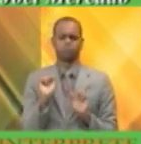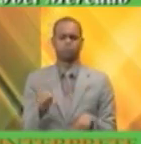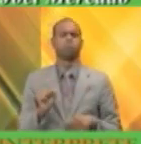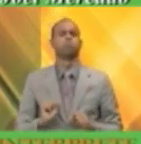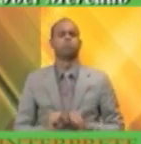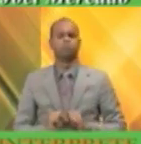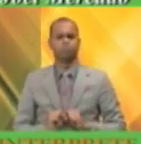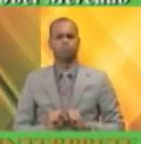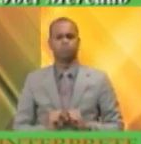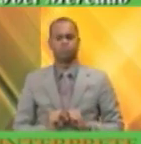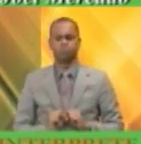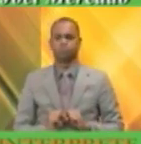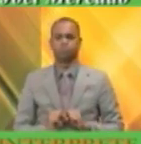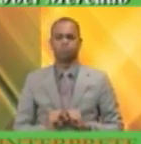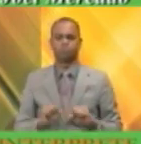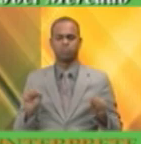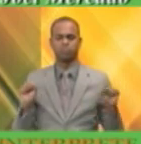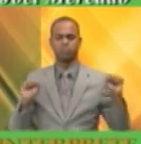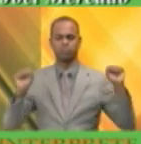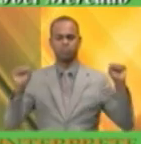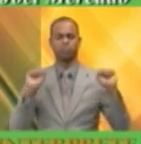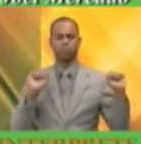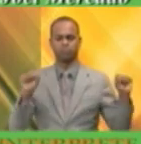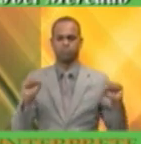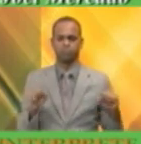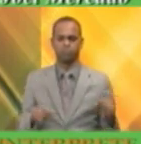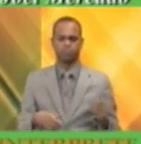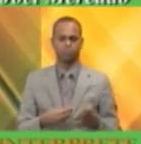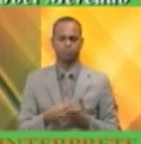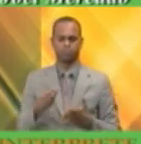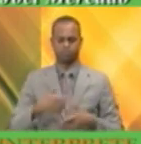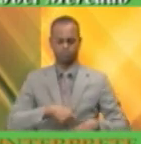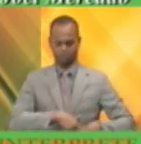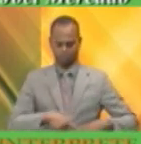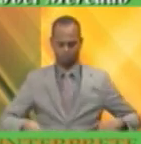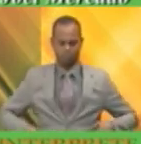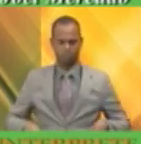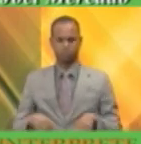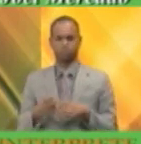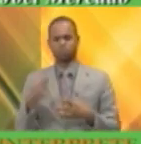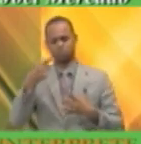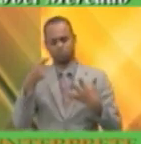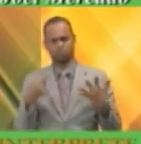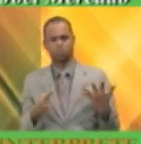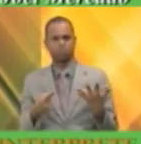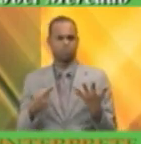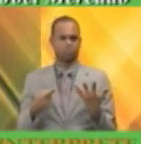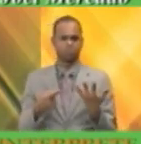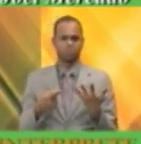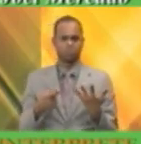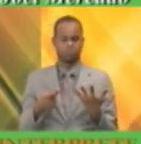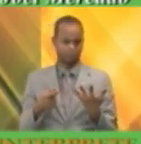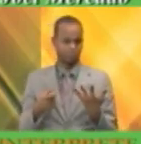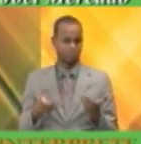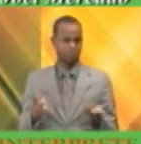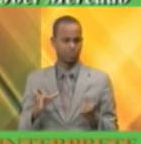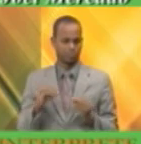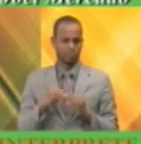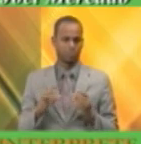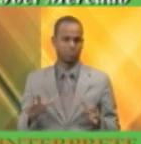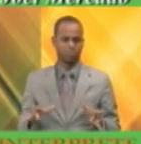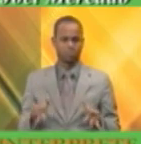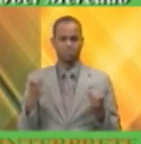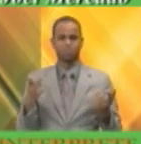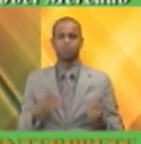hacer. A un pesita se le compra una correa, se le compra el esto, y lo que es más liviano. Por